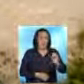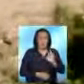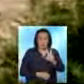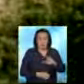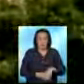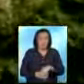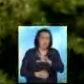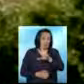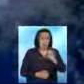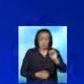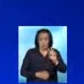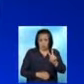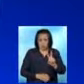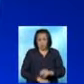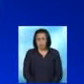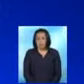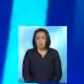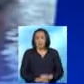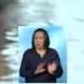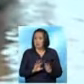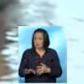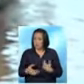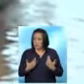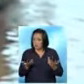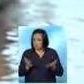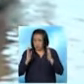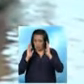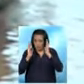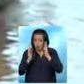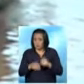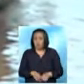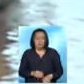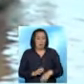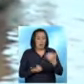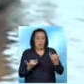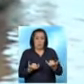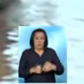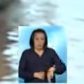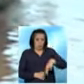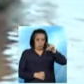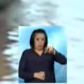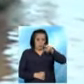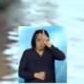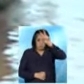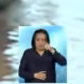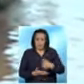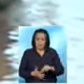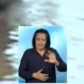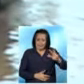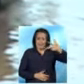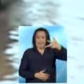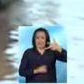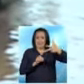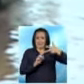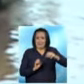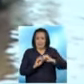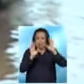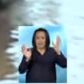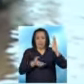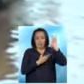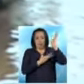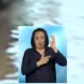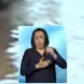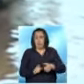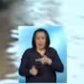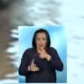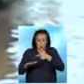940-203-302. Y hay que mantenernos alerta. Vamos al norte de nuestro país, porque allí por tercer día consecutivo Piura amaneció bajo el